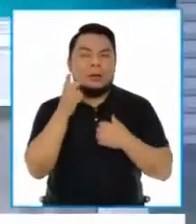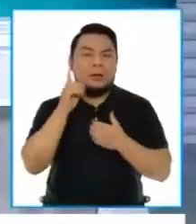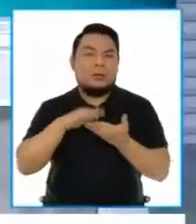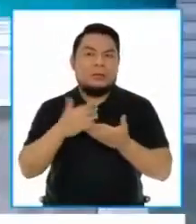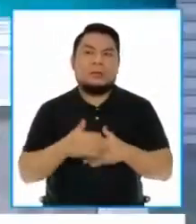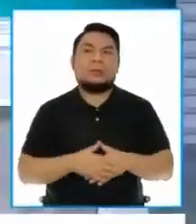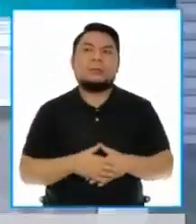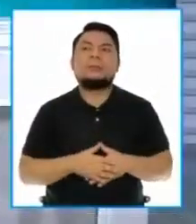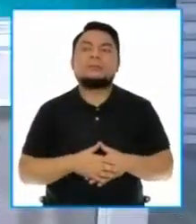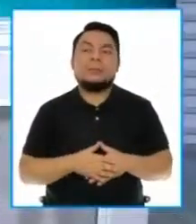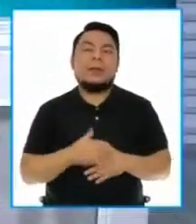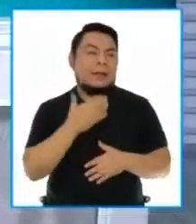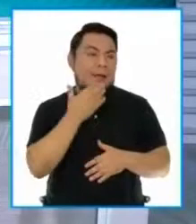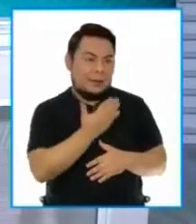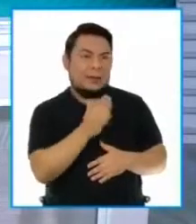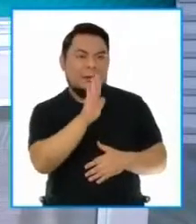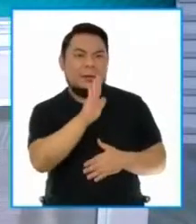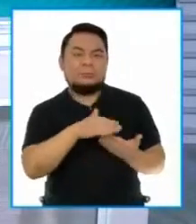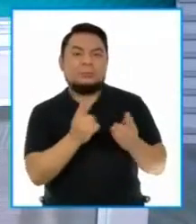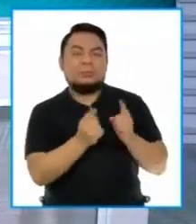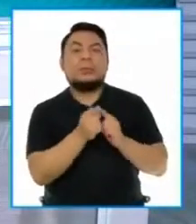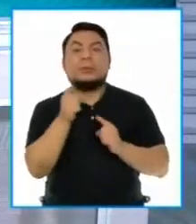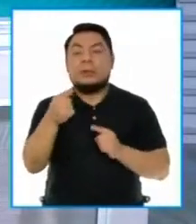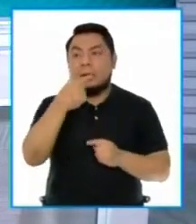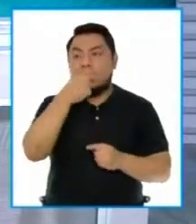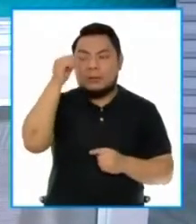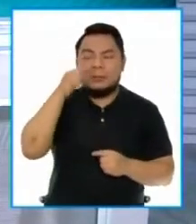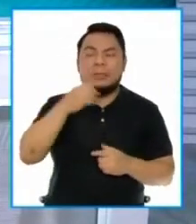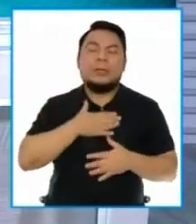Omar por este despacho. Evidentemente, pues, Vizcarra bastante satisfecho.